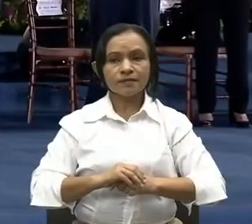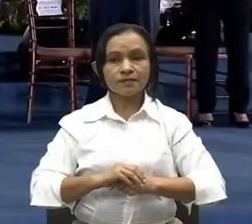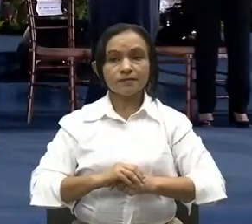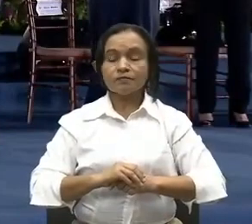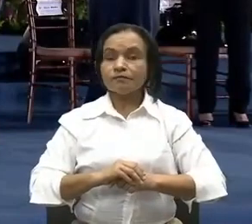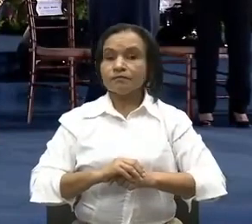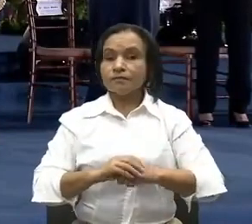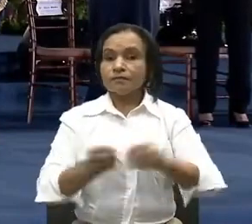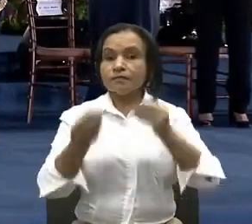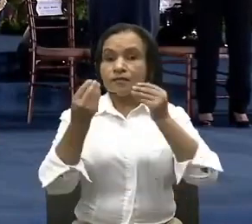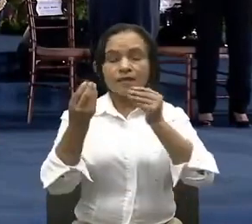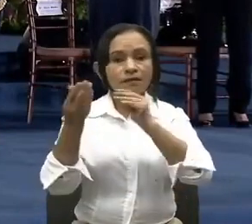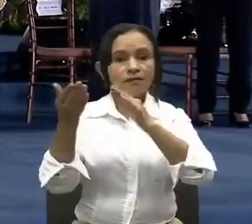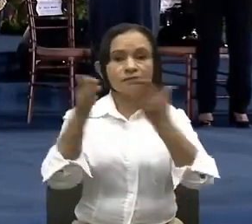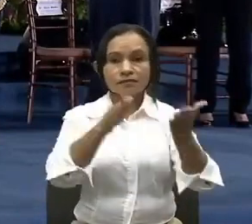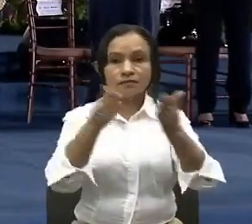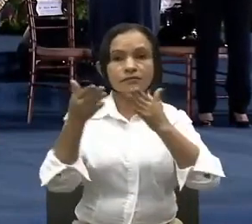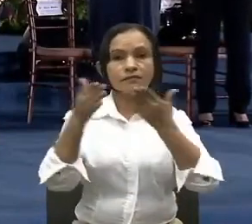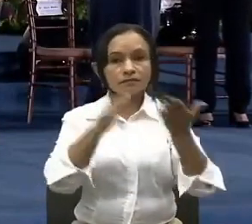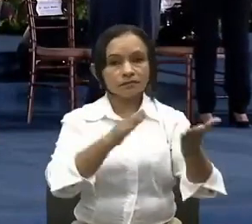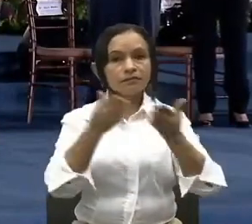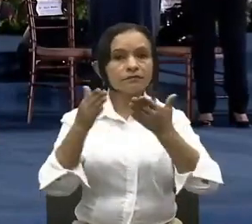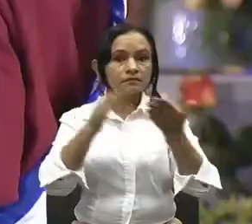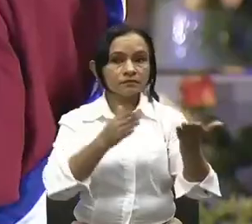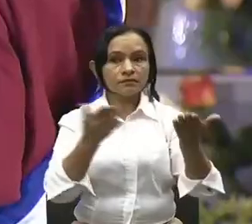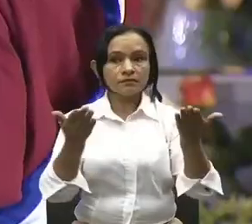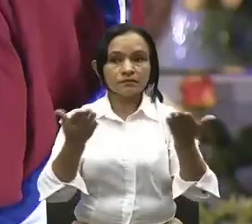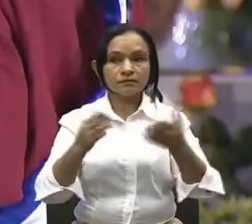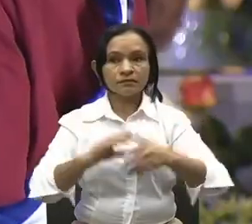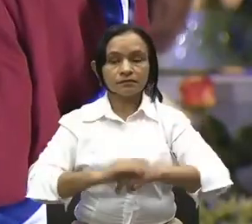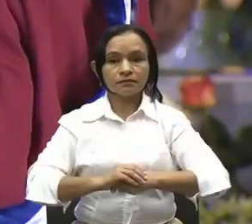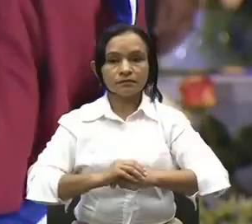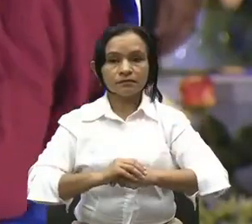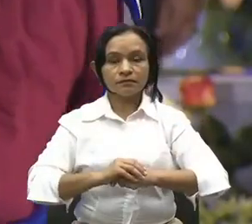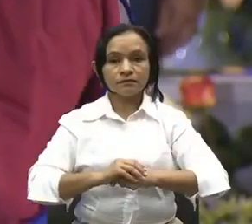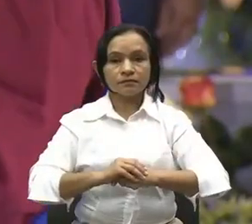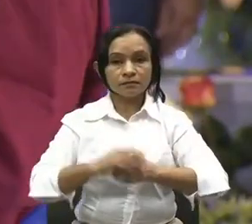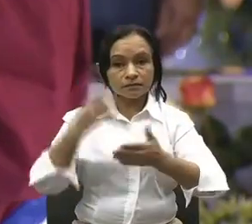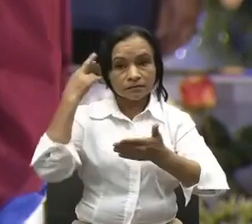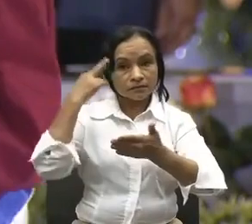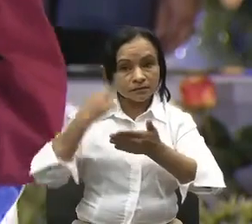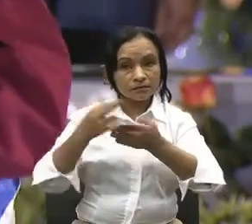centenares de muertos en la guarimba famosa.